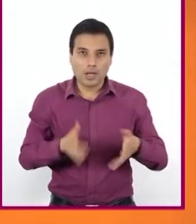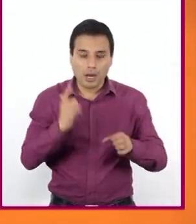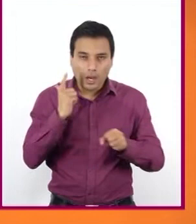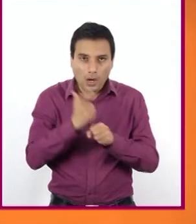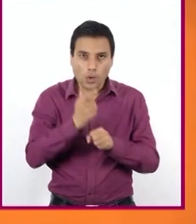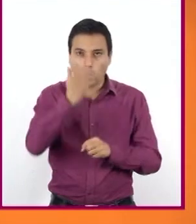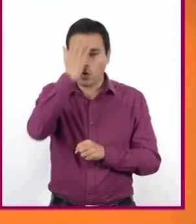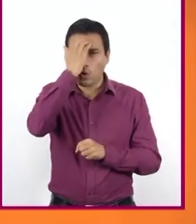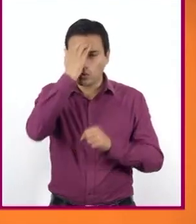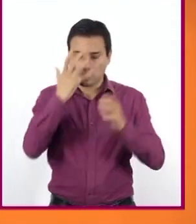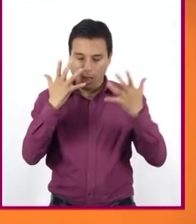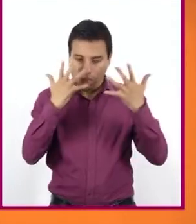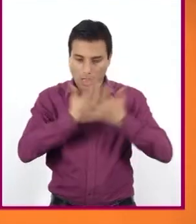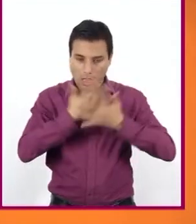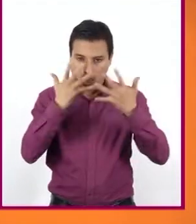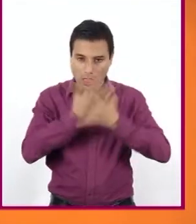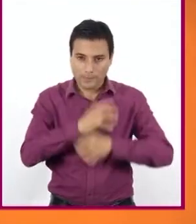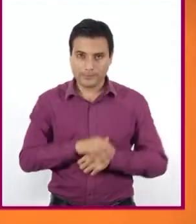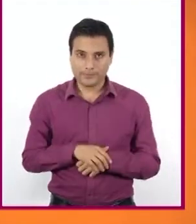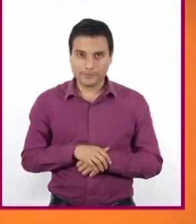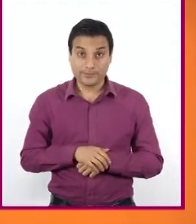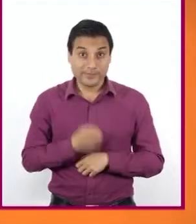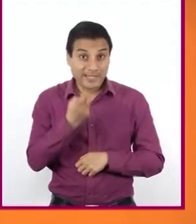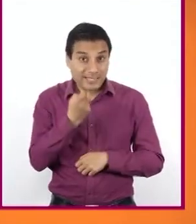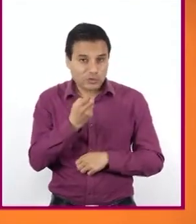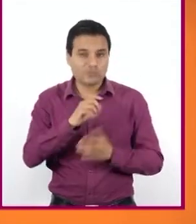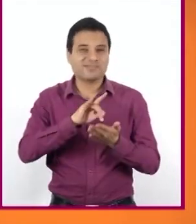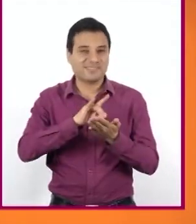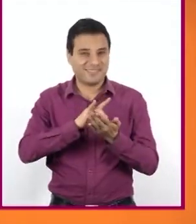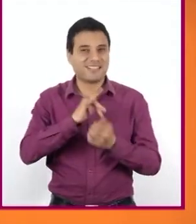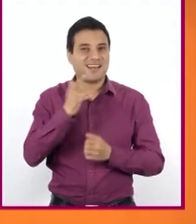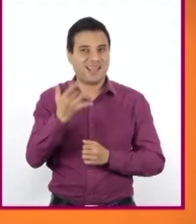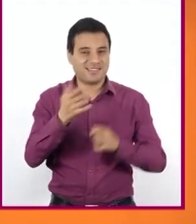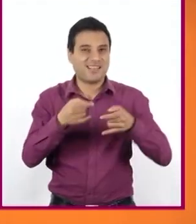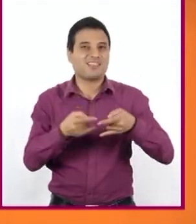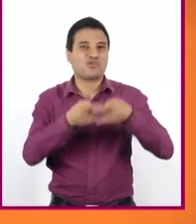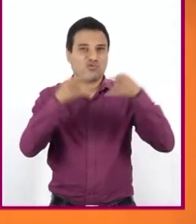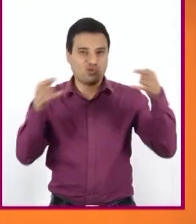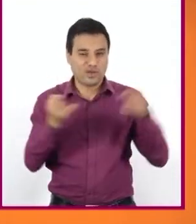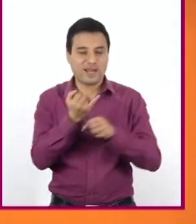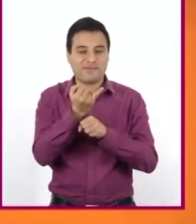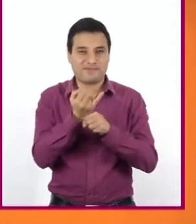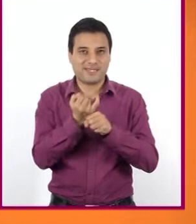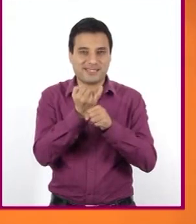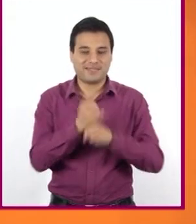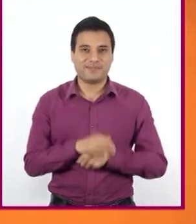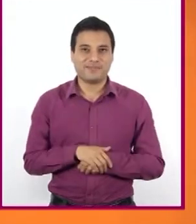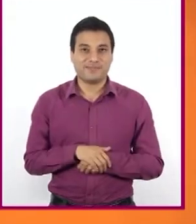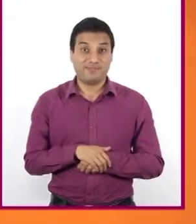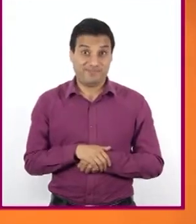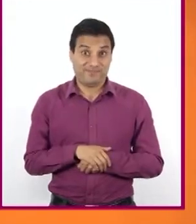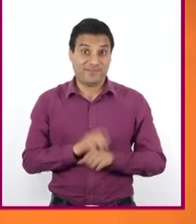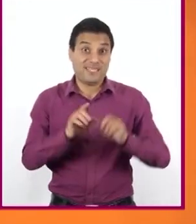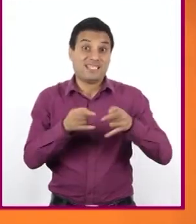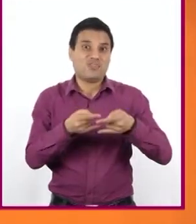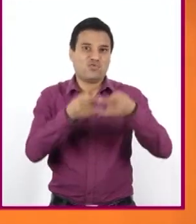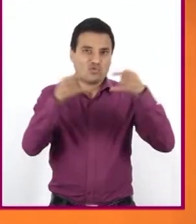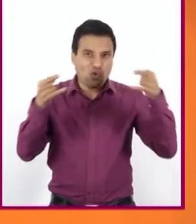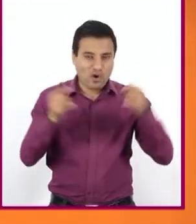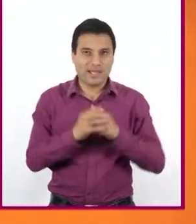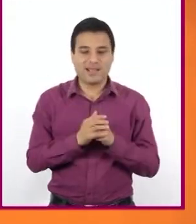efecto es el que nos regala la disciplina de la historia, y con su creatividad y desempeño